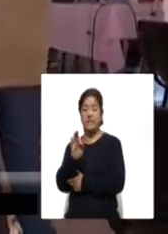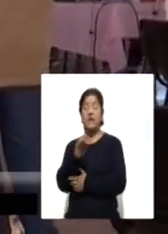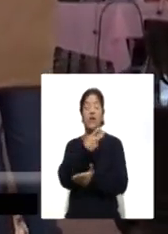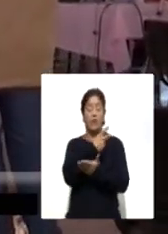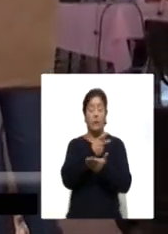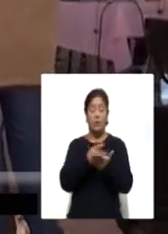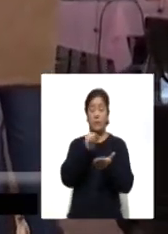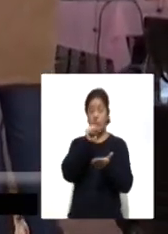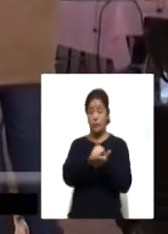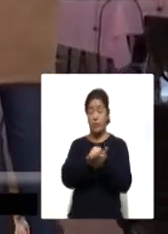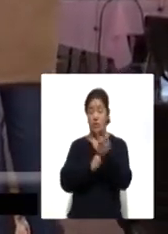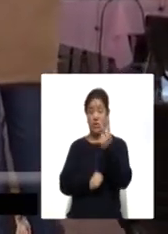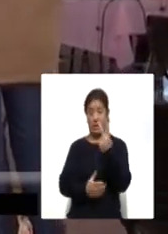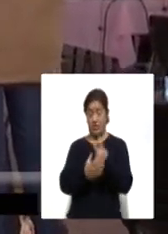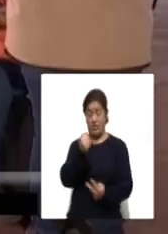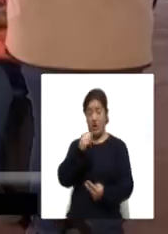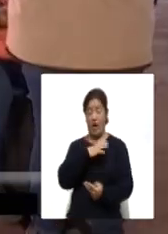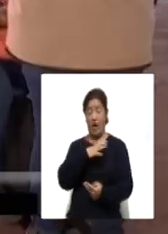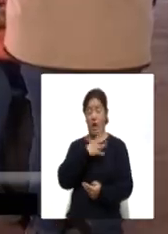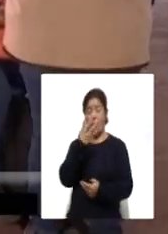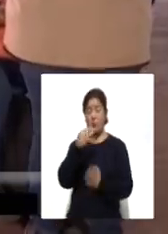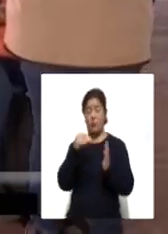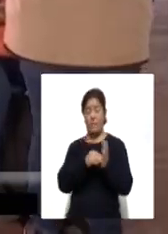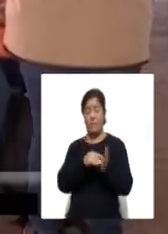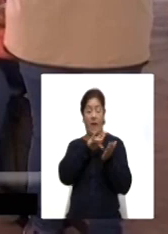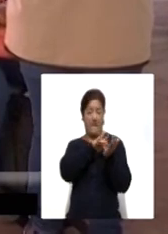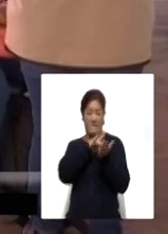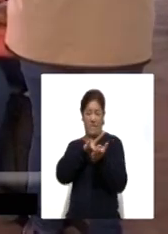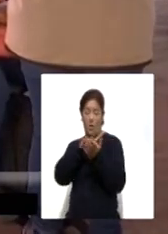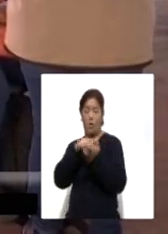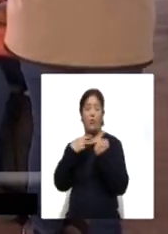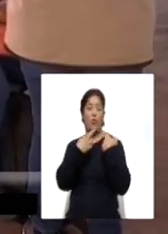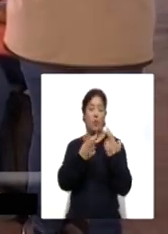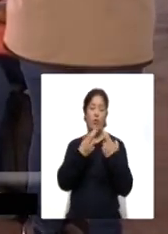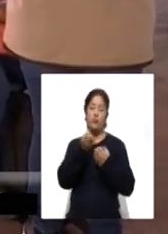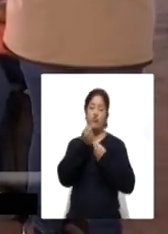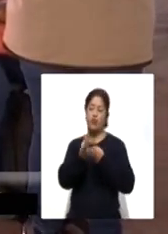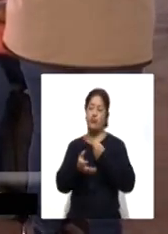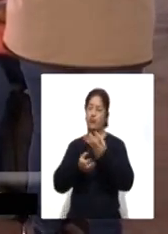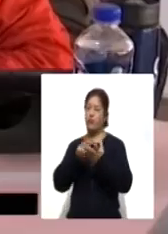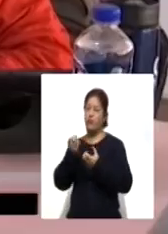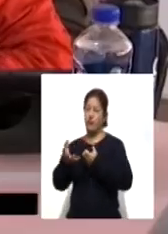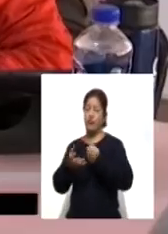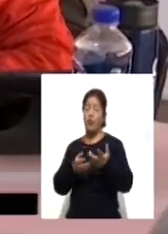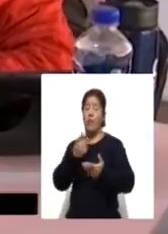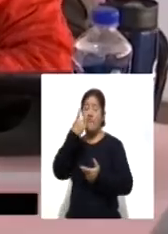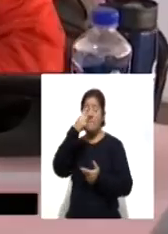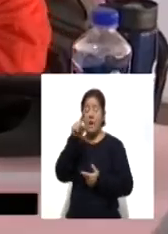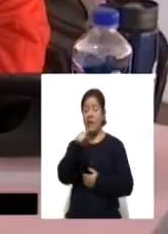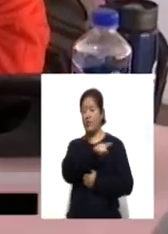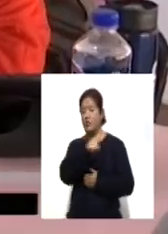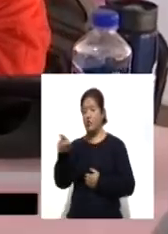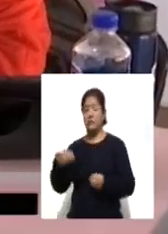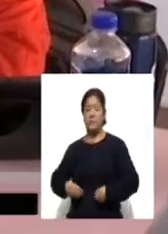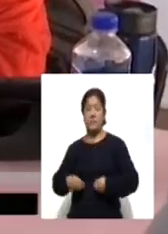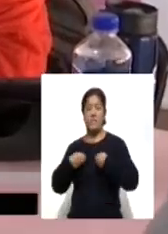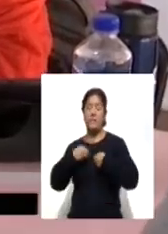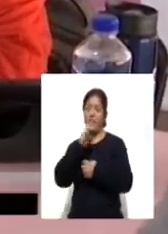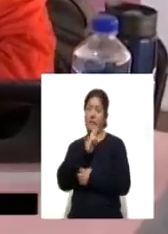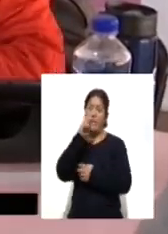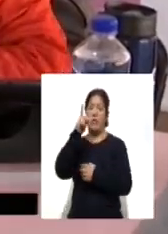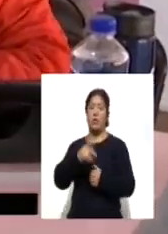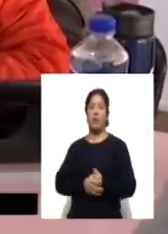Supérate Mujeres entregaron 4,000 apoyos a beneficiarias de este componente con el propósito de mejorar sus condiciones de vida